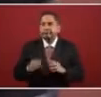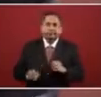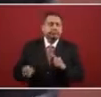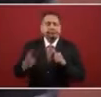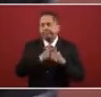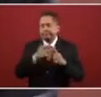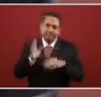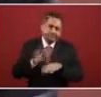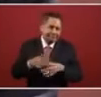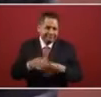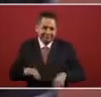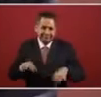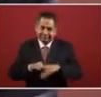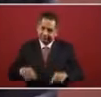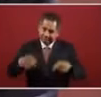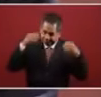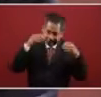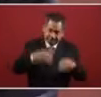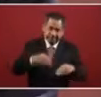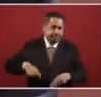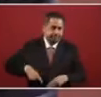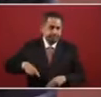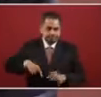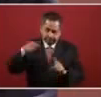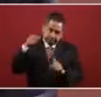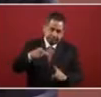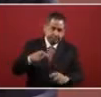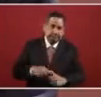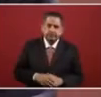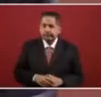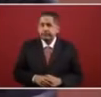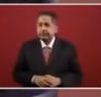prioridad del gobierno.